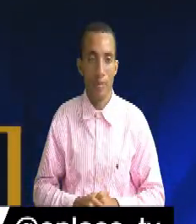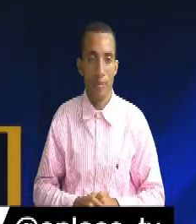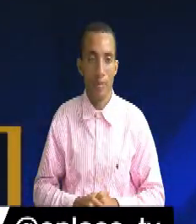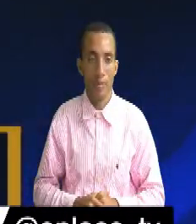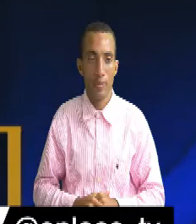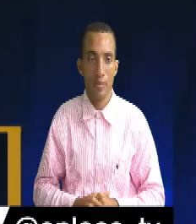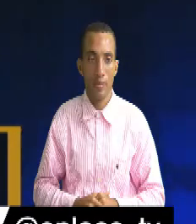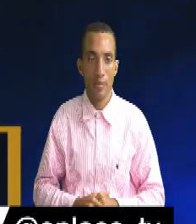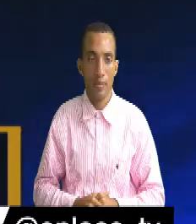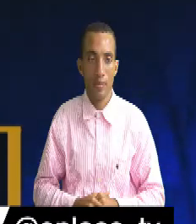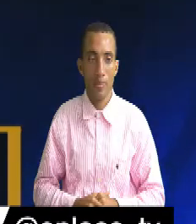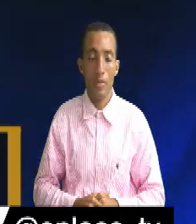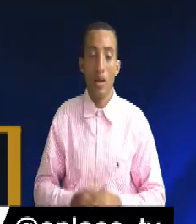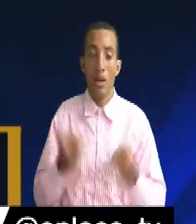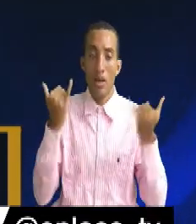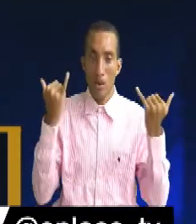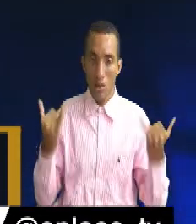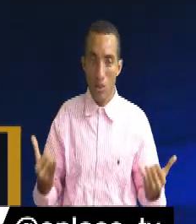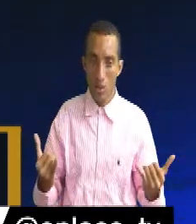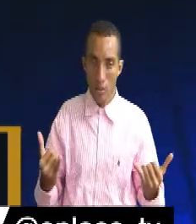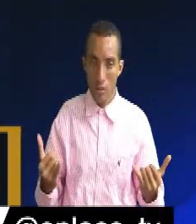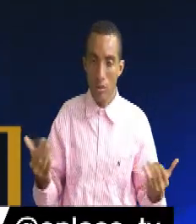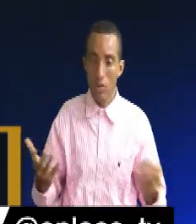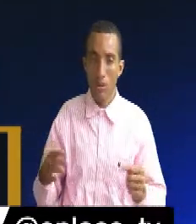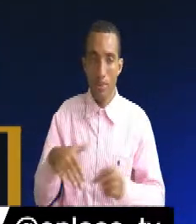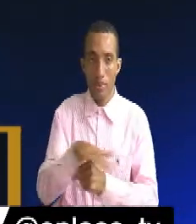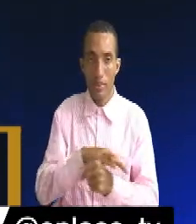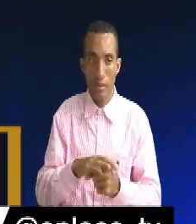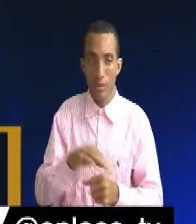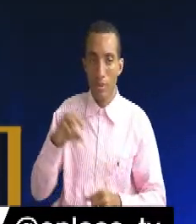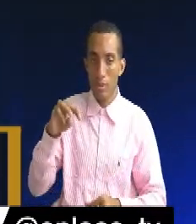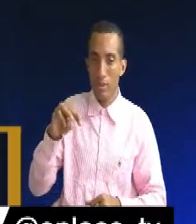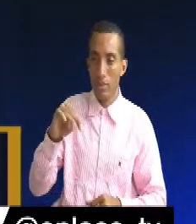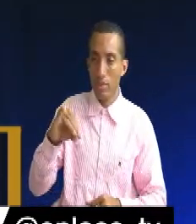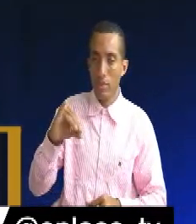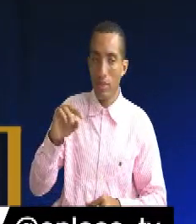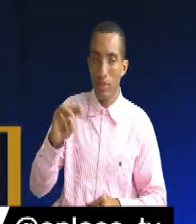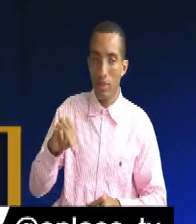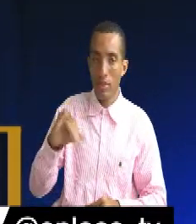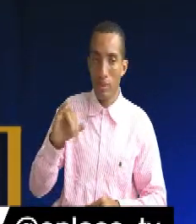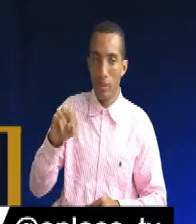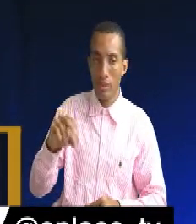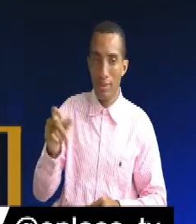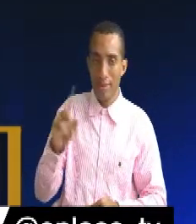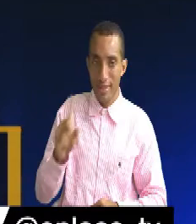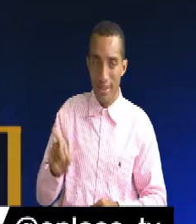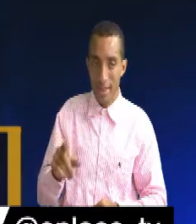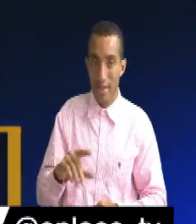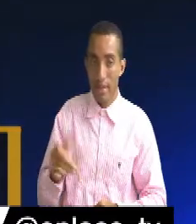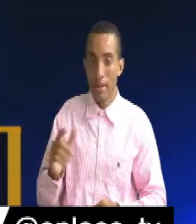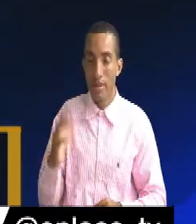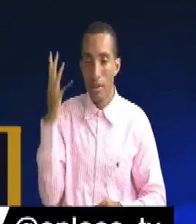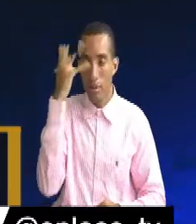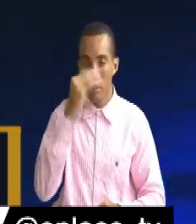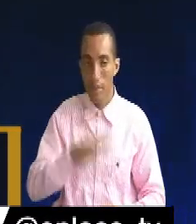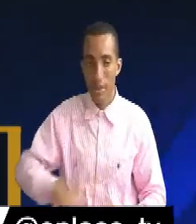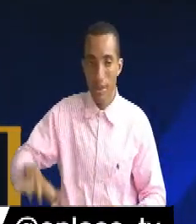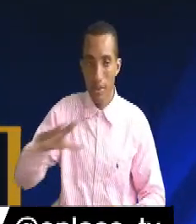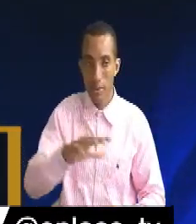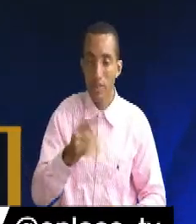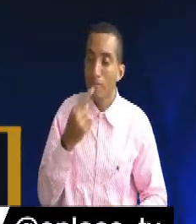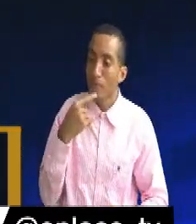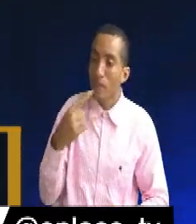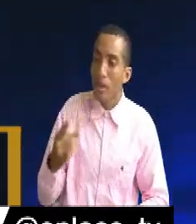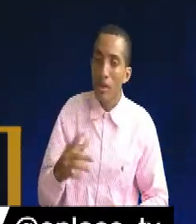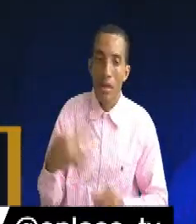Y ahora nos trasladamos al barrio Minas del Paraíso. Los habitantes de este sector de la Comuna 4 denuncian que están afectados por el